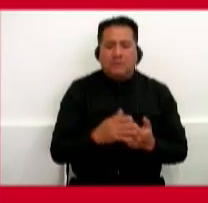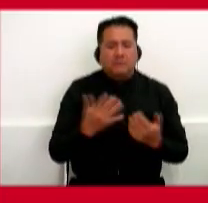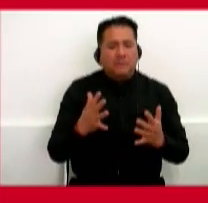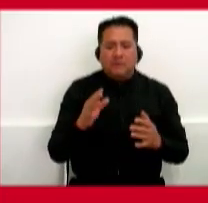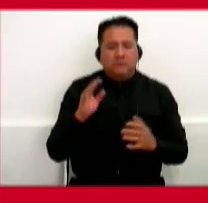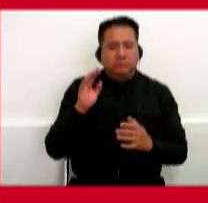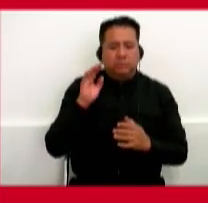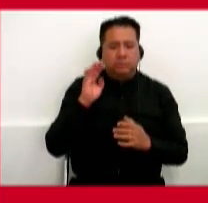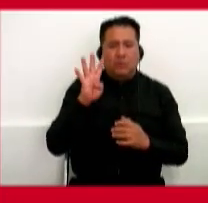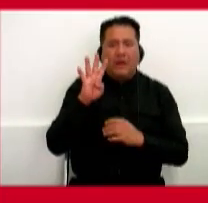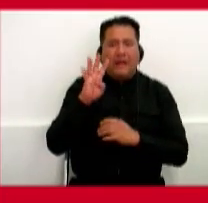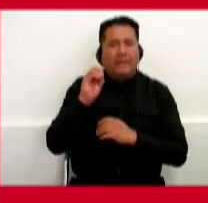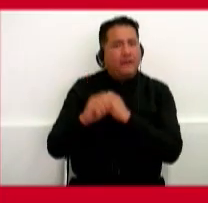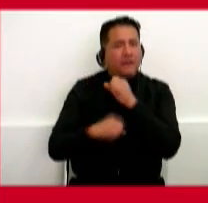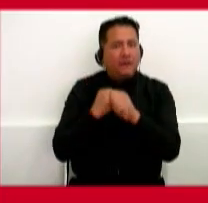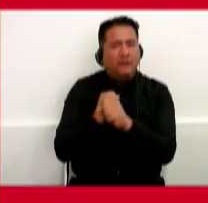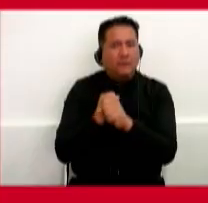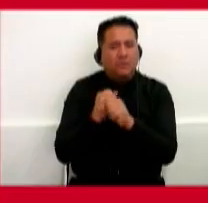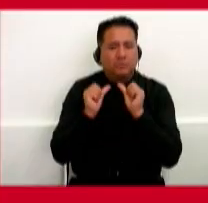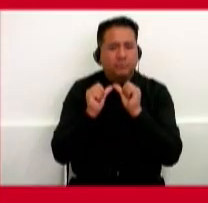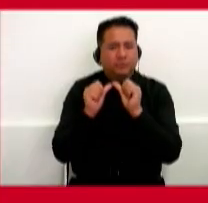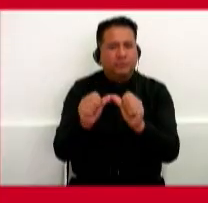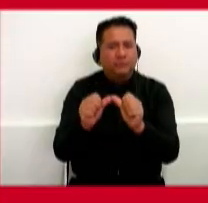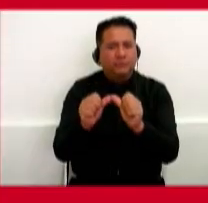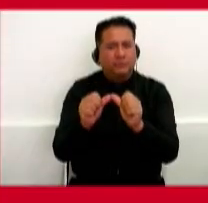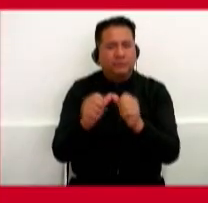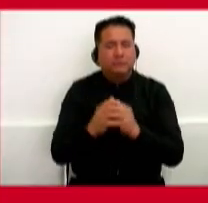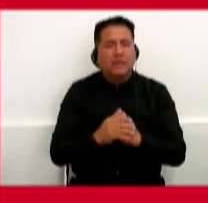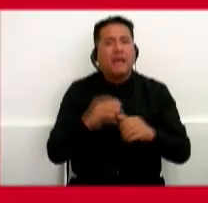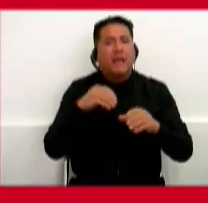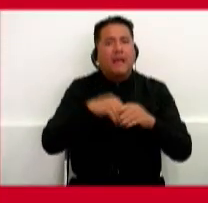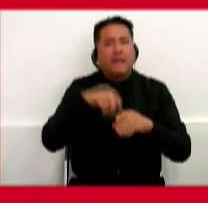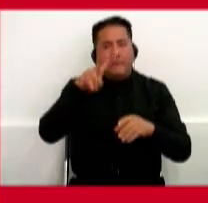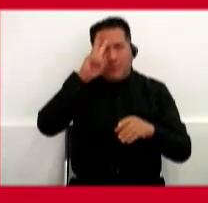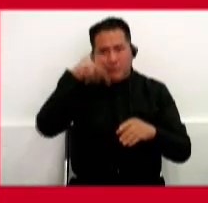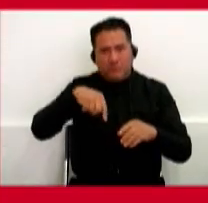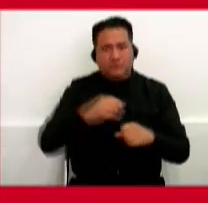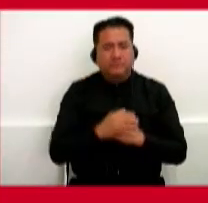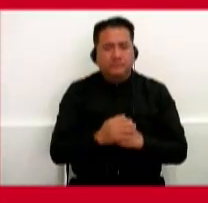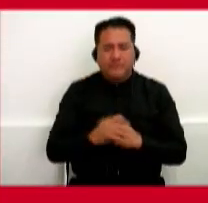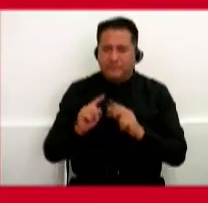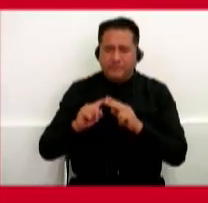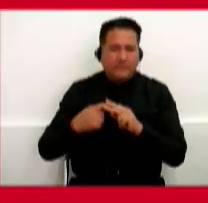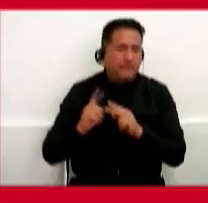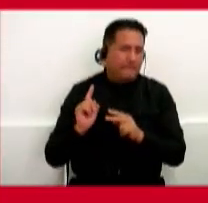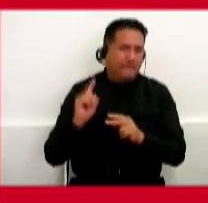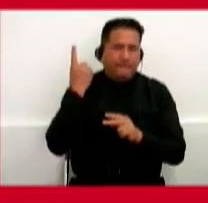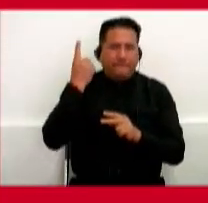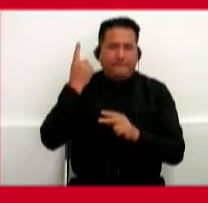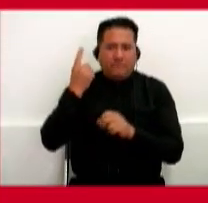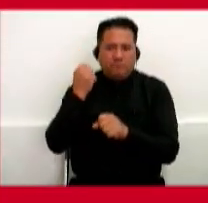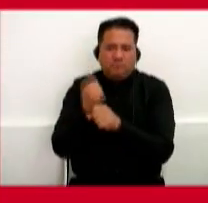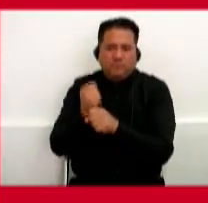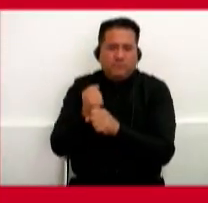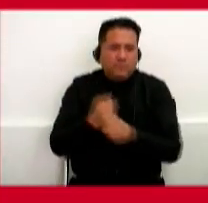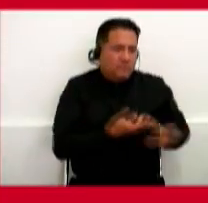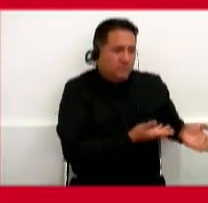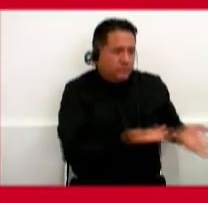industria minera peruana, en las cuales somos uno de los principales productores de cobre del país.